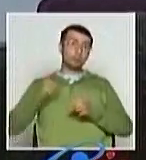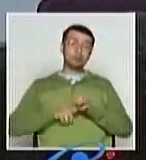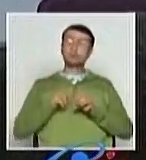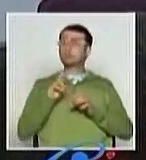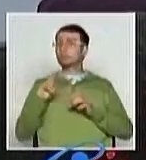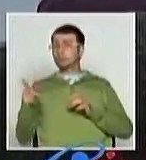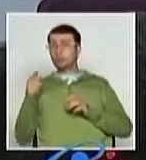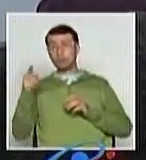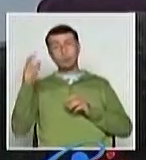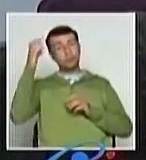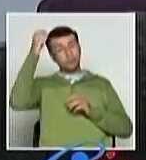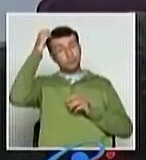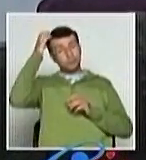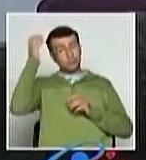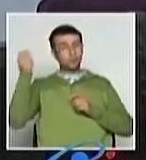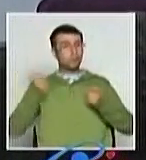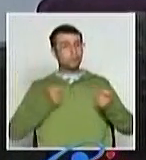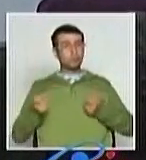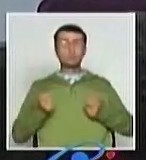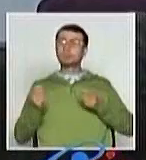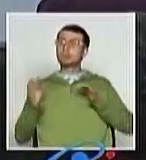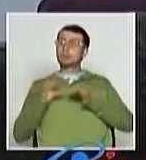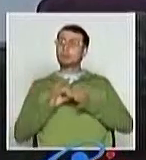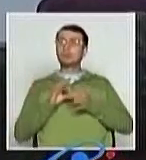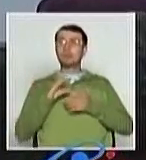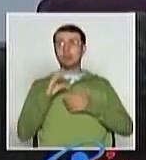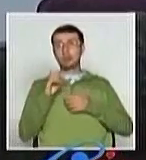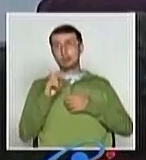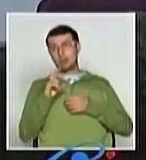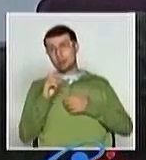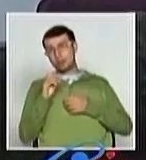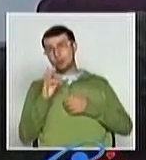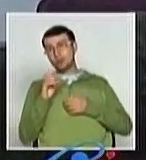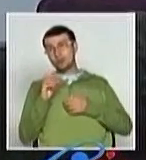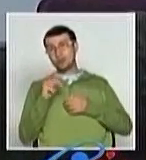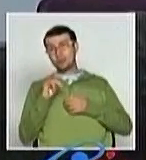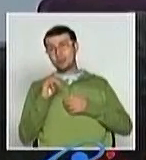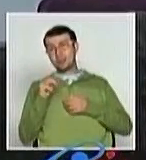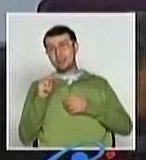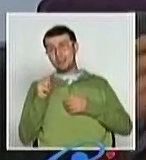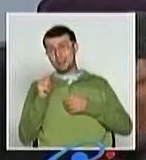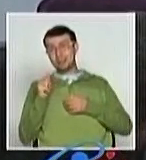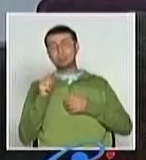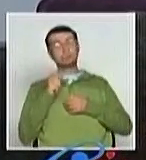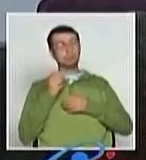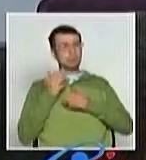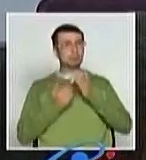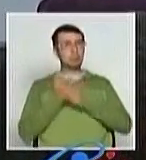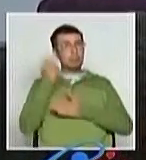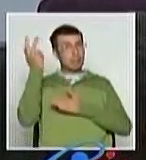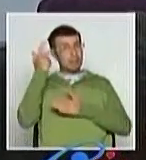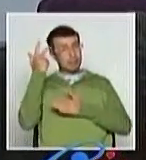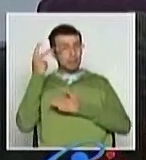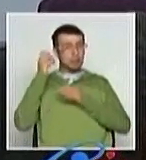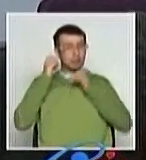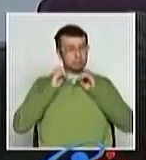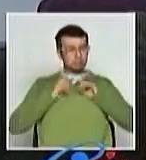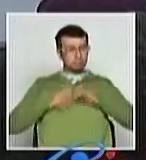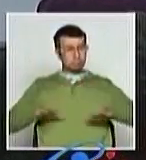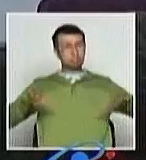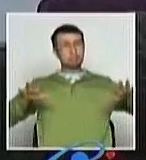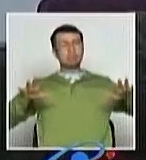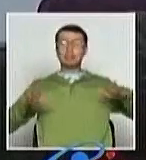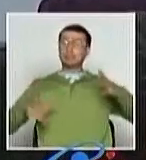en el cerebro es un neurotransmisor llamada serotonina Entonces el diario de la felicidad comienza a estimular esas dos moléculas del cerebro comienza a